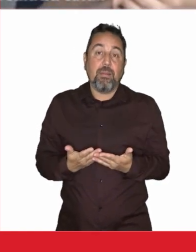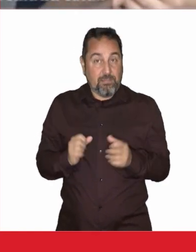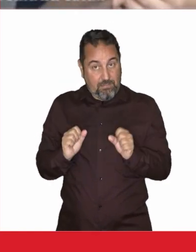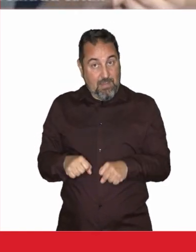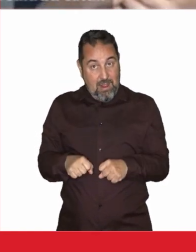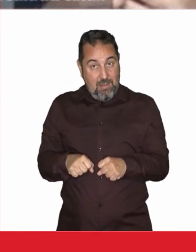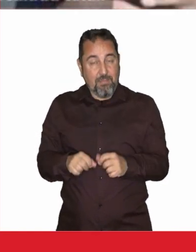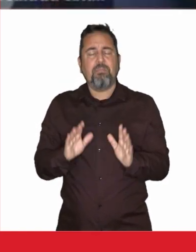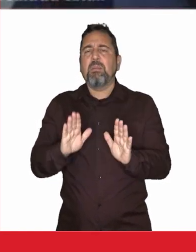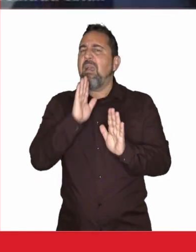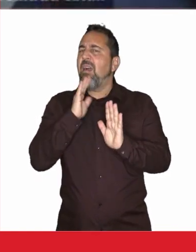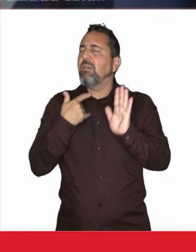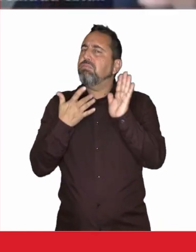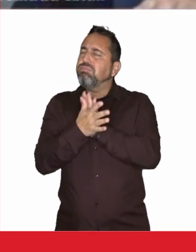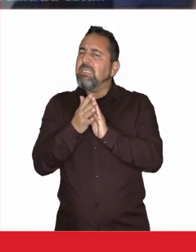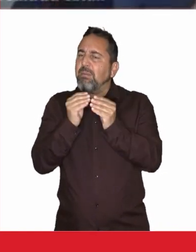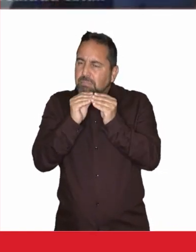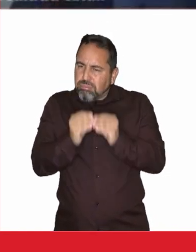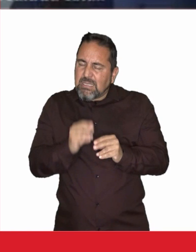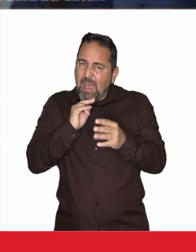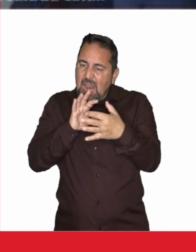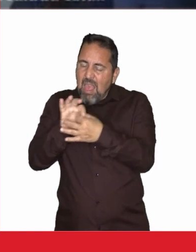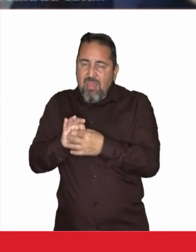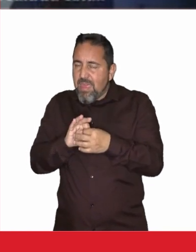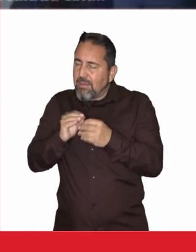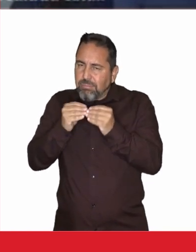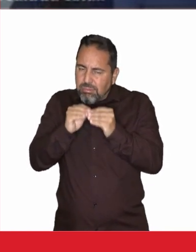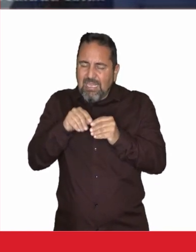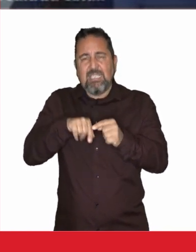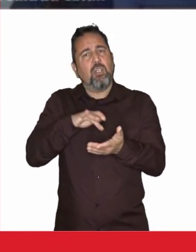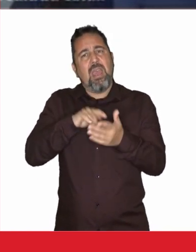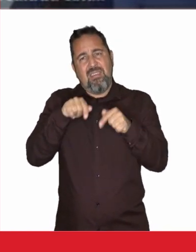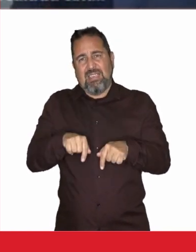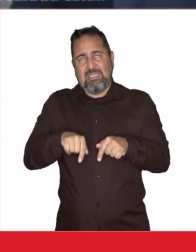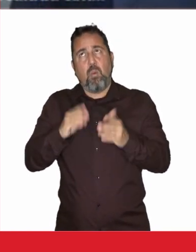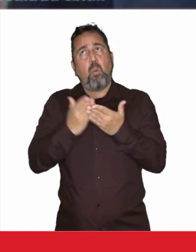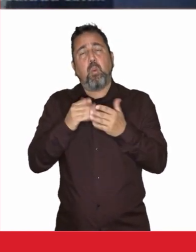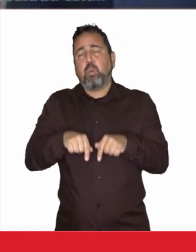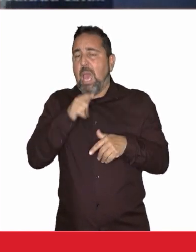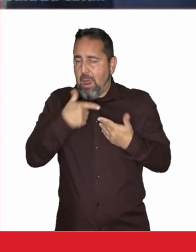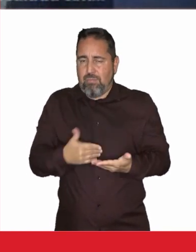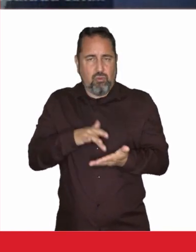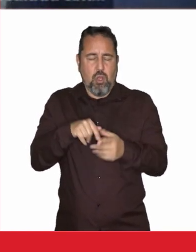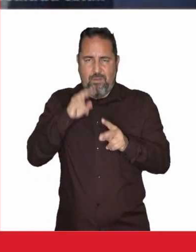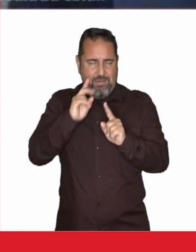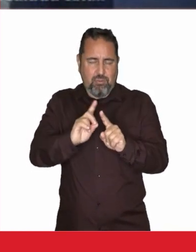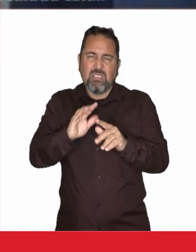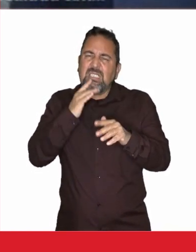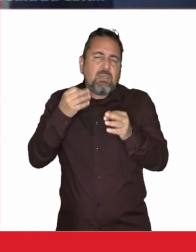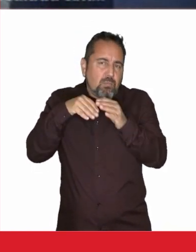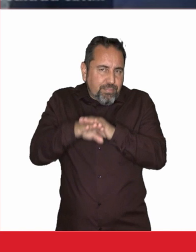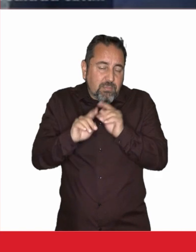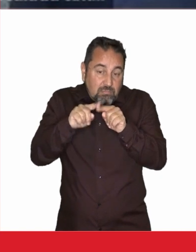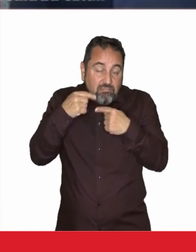debe cambiar, ¿vale? Pero como os decíamos, esta parte de desarrollar las alianzas no la vamos a ver en este curso,